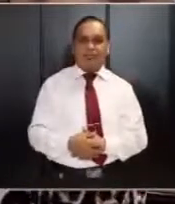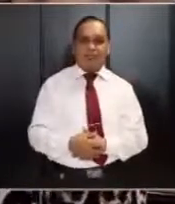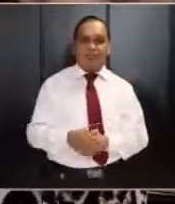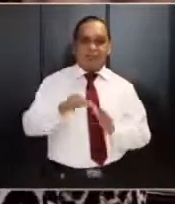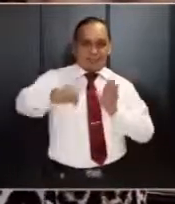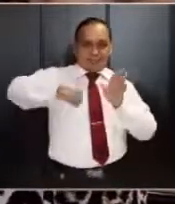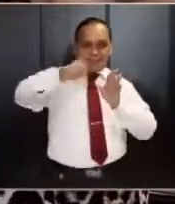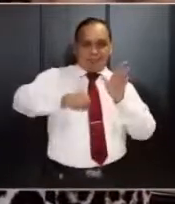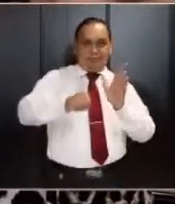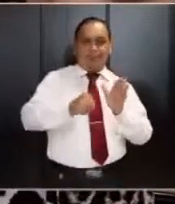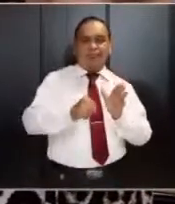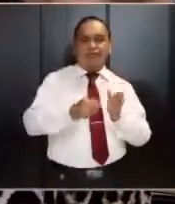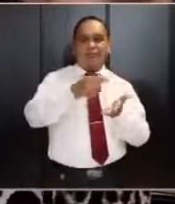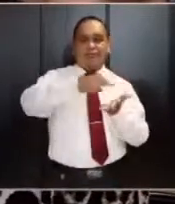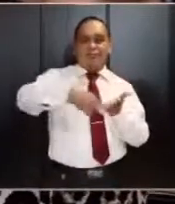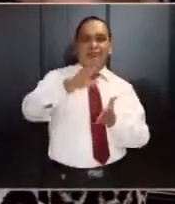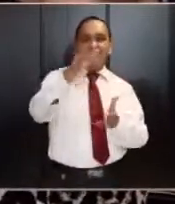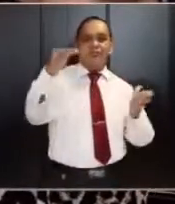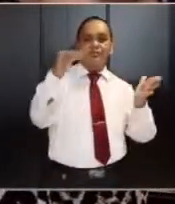El boleto número